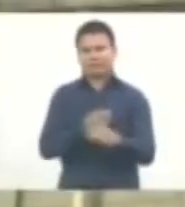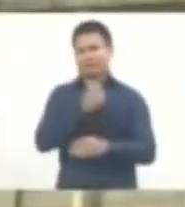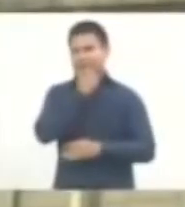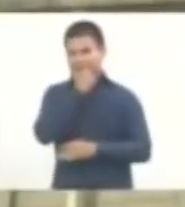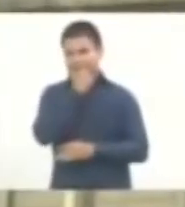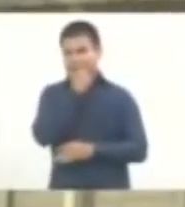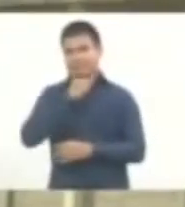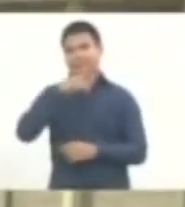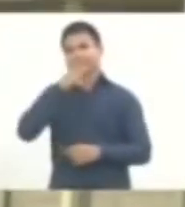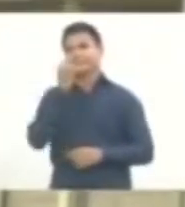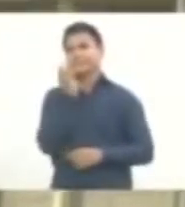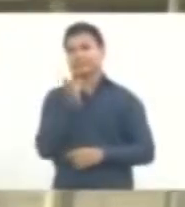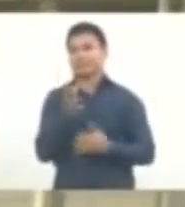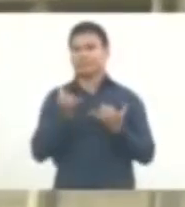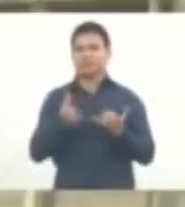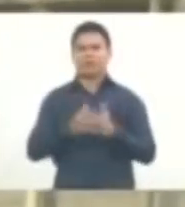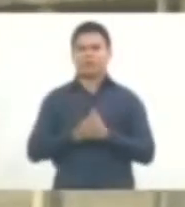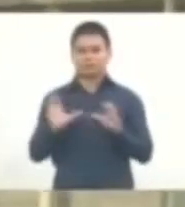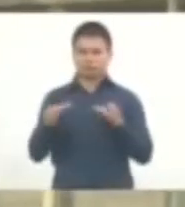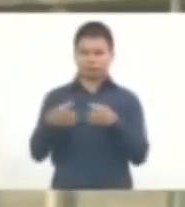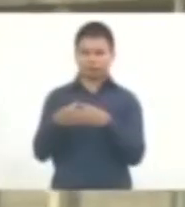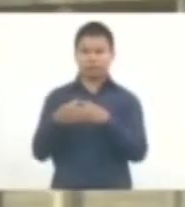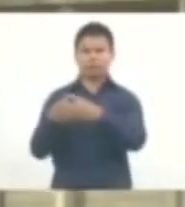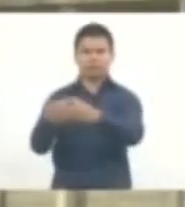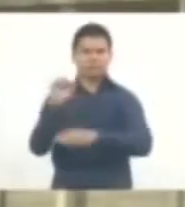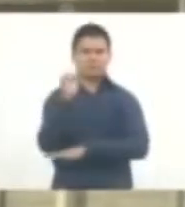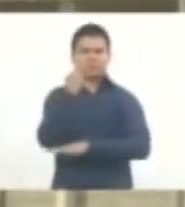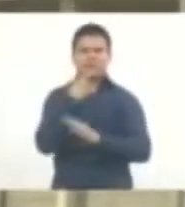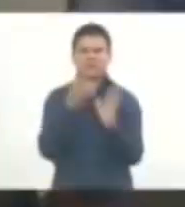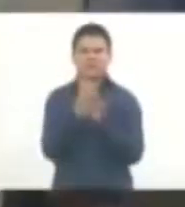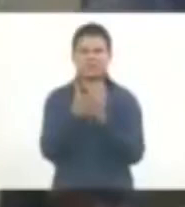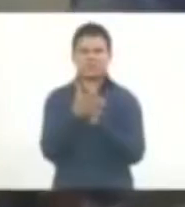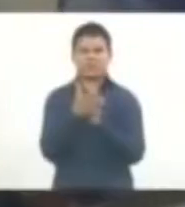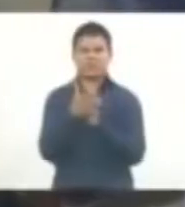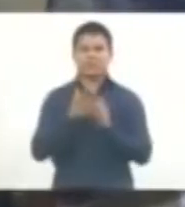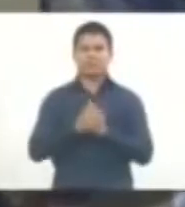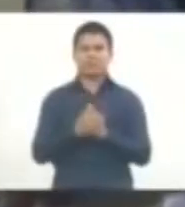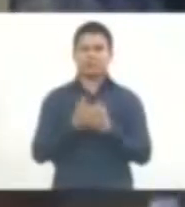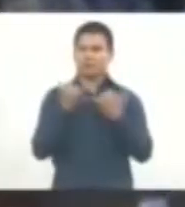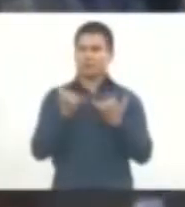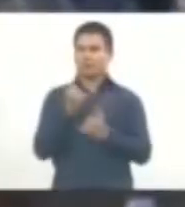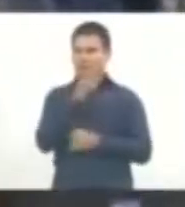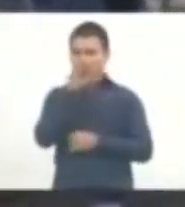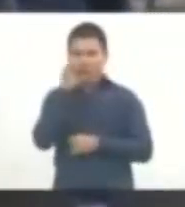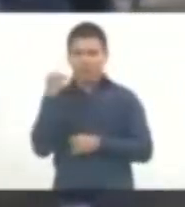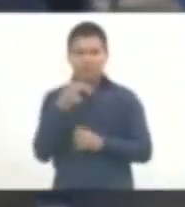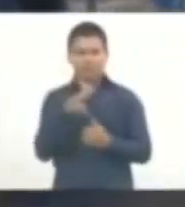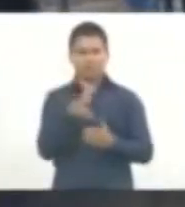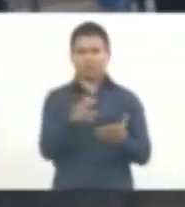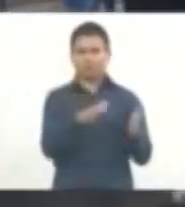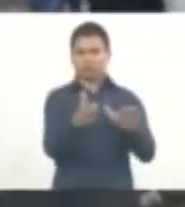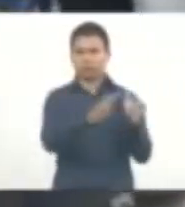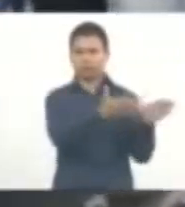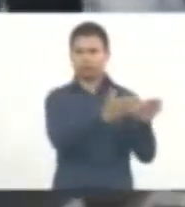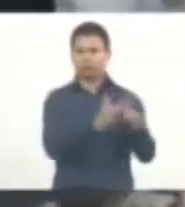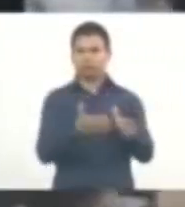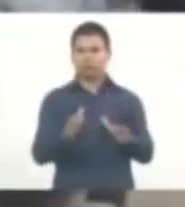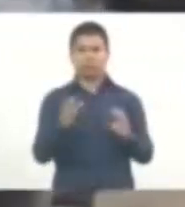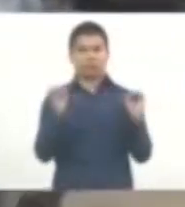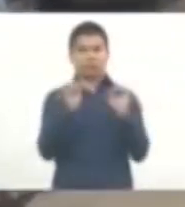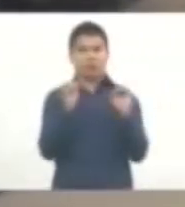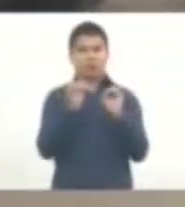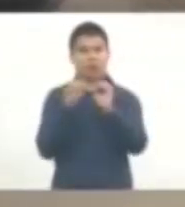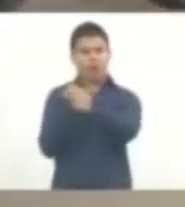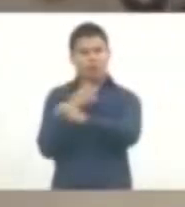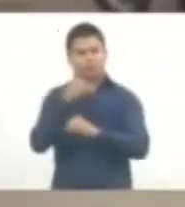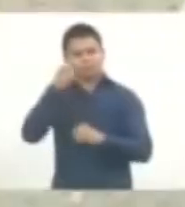cuando exista un movimiento del IMPEC con algunos de los internos, estos sean asesinados. Y no porque haya existido un detallado trabajo de